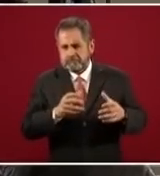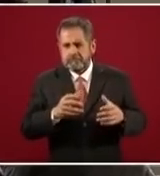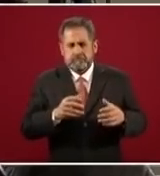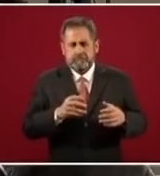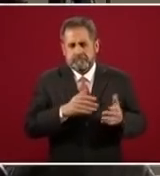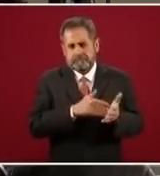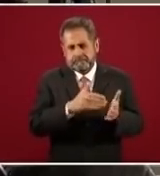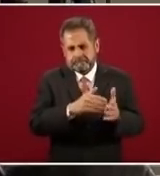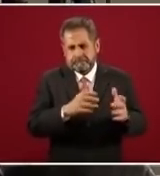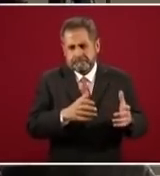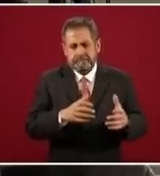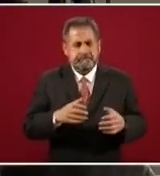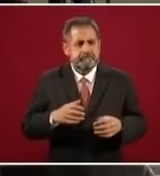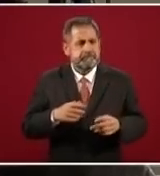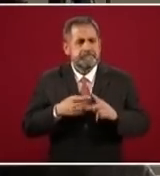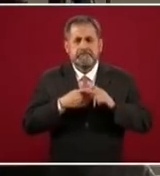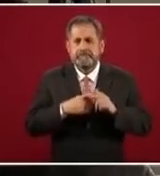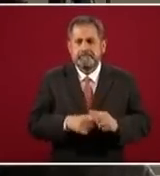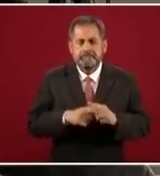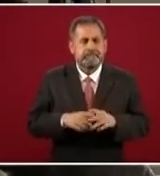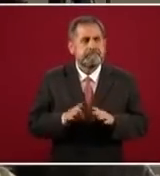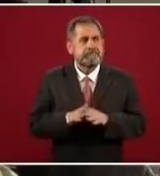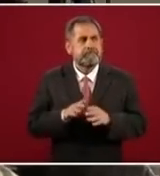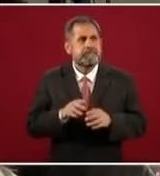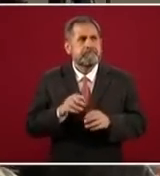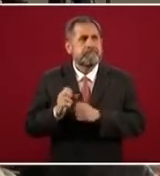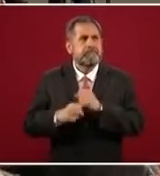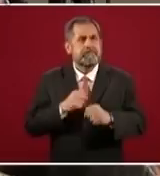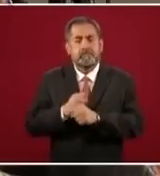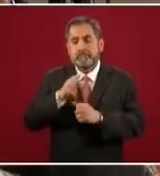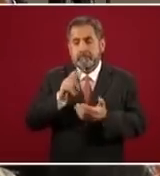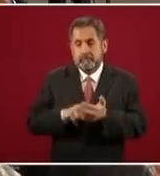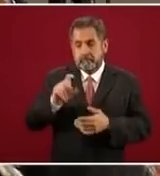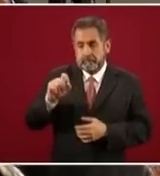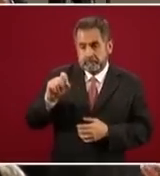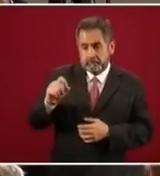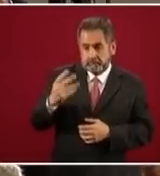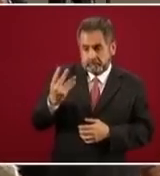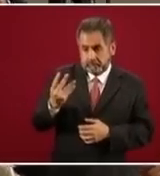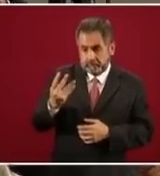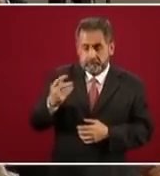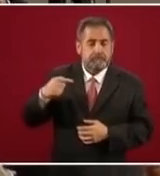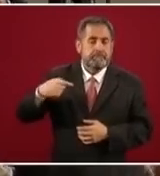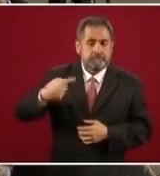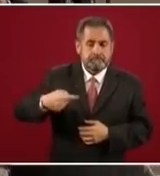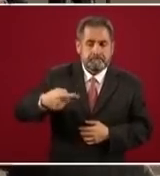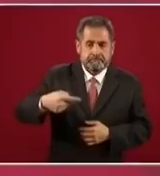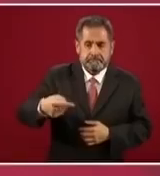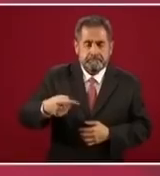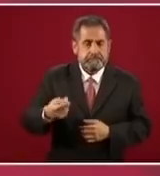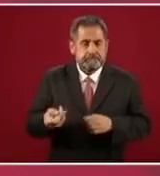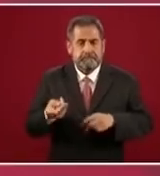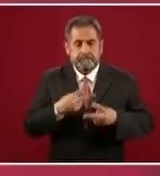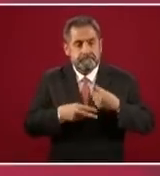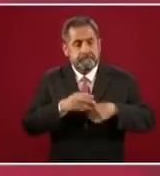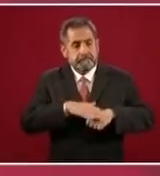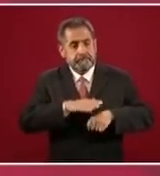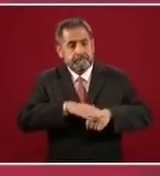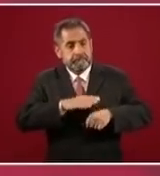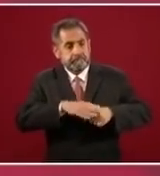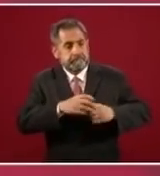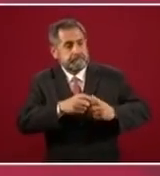miles, se estarían presentando en el 24 y luego se van a incrementar